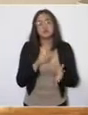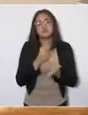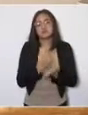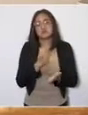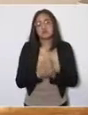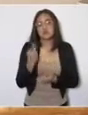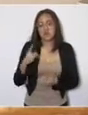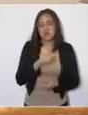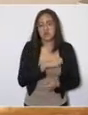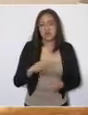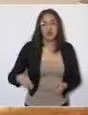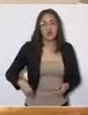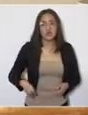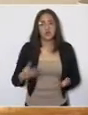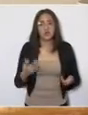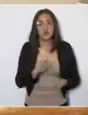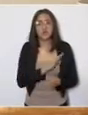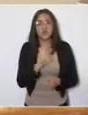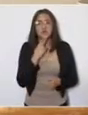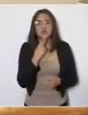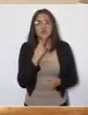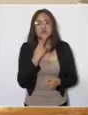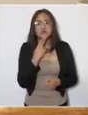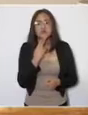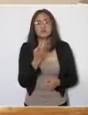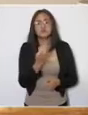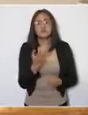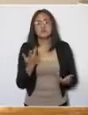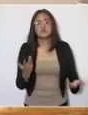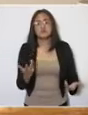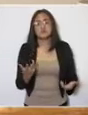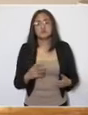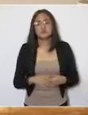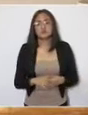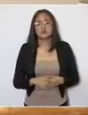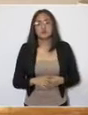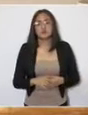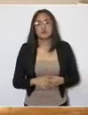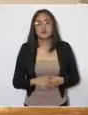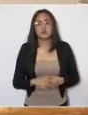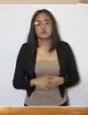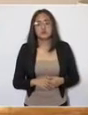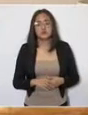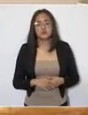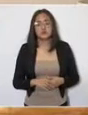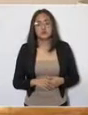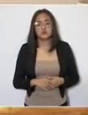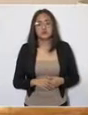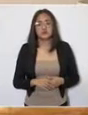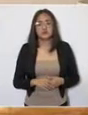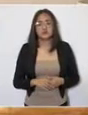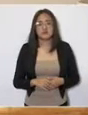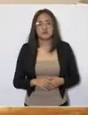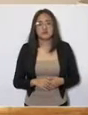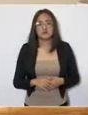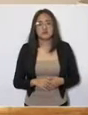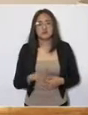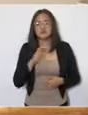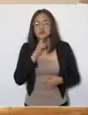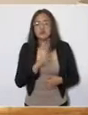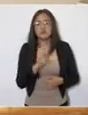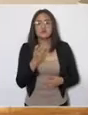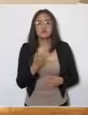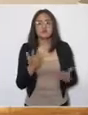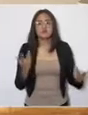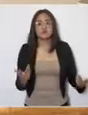ayuntamiento en poder usar ese tanque y la respuesta